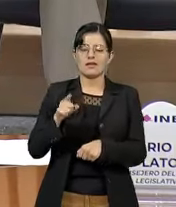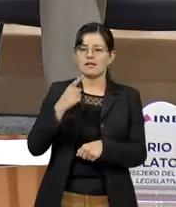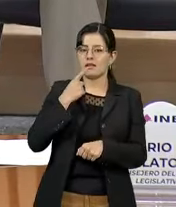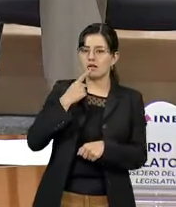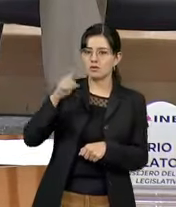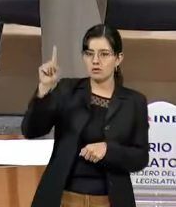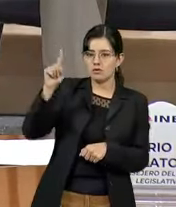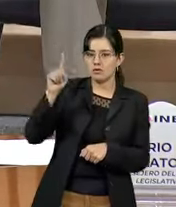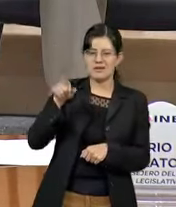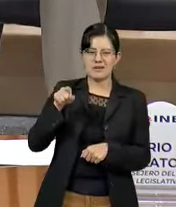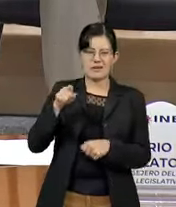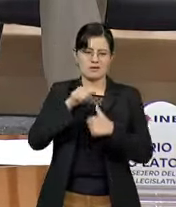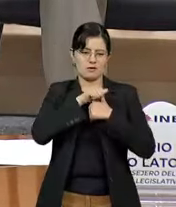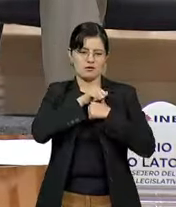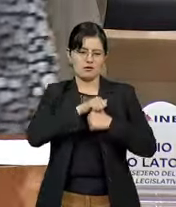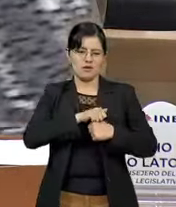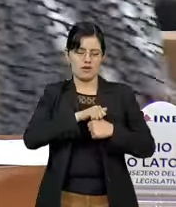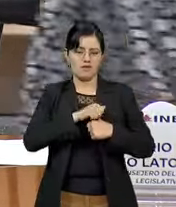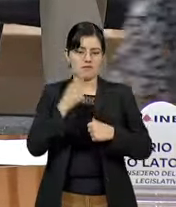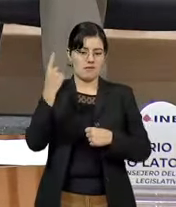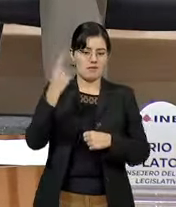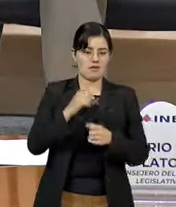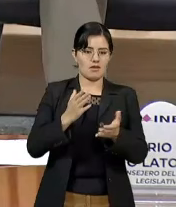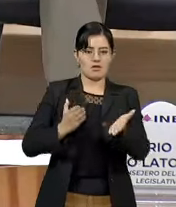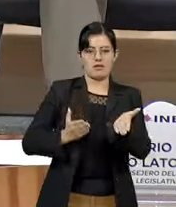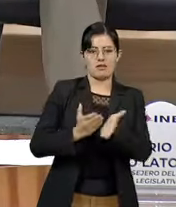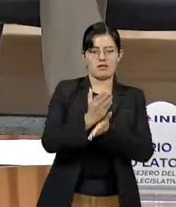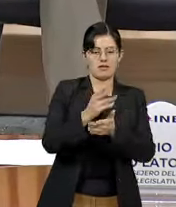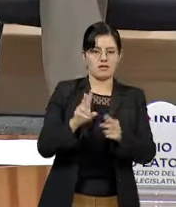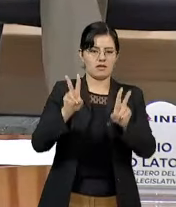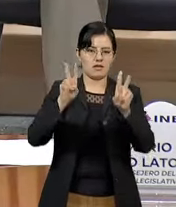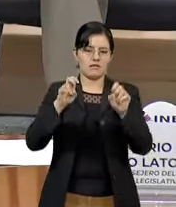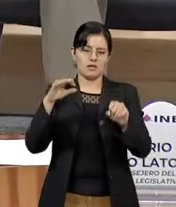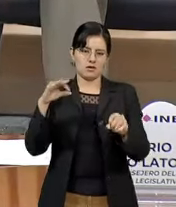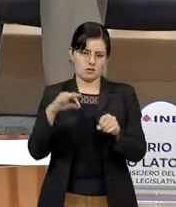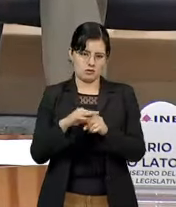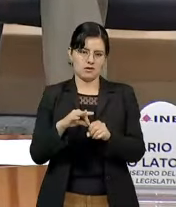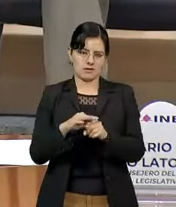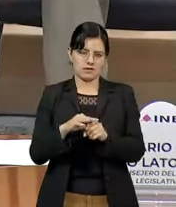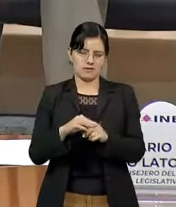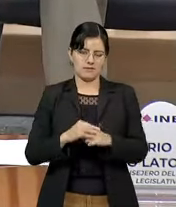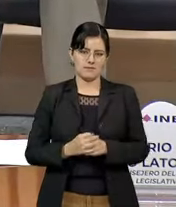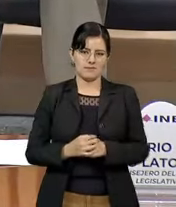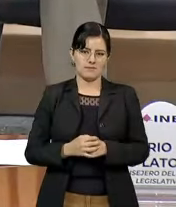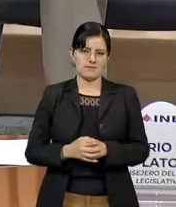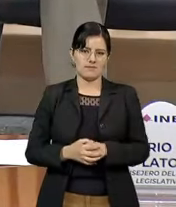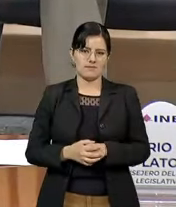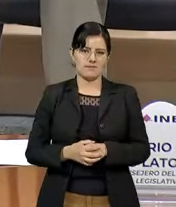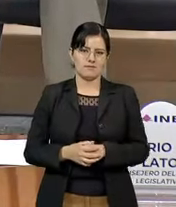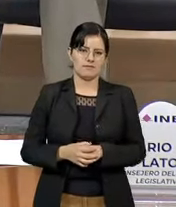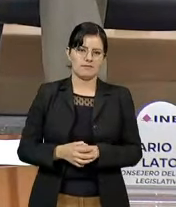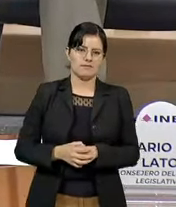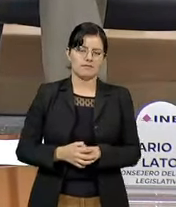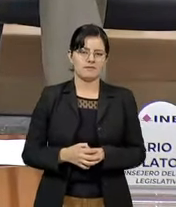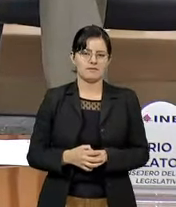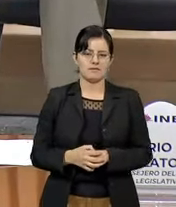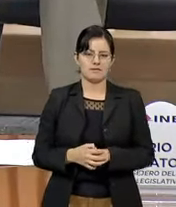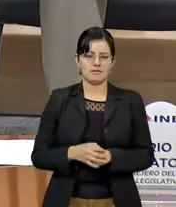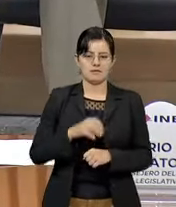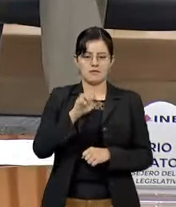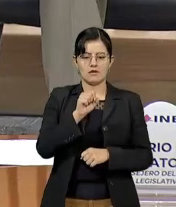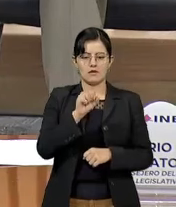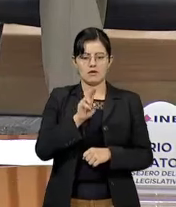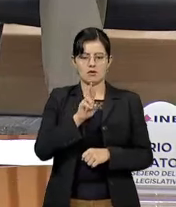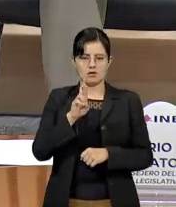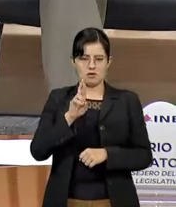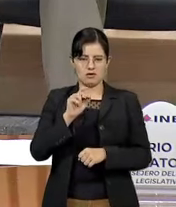de que un mandatario sin miscua en temas electorales el subra 57